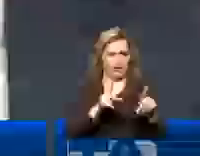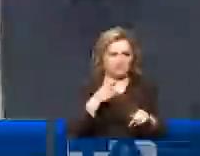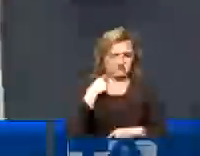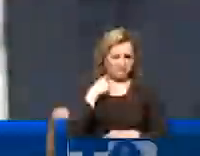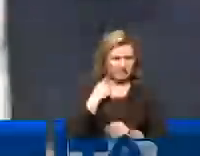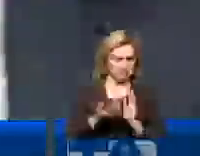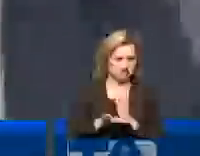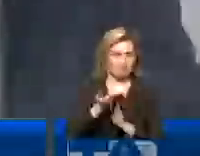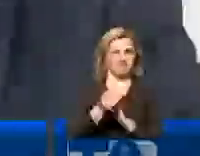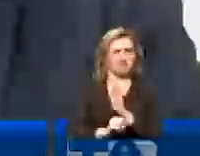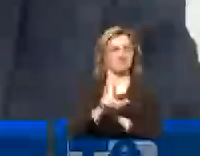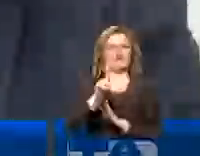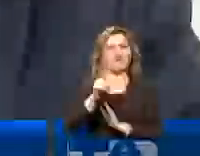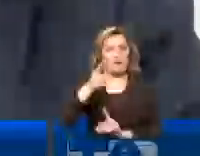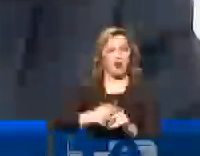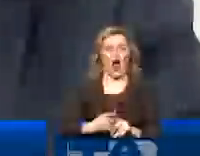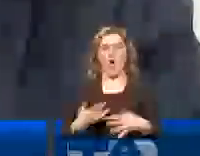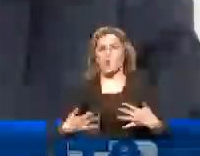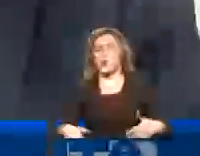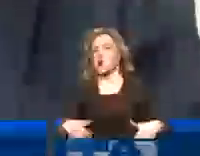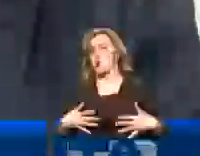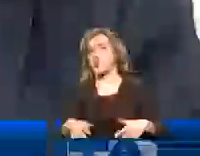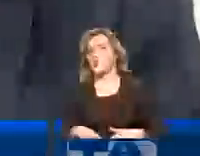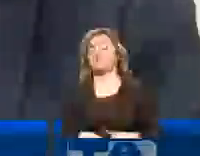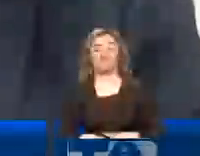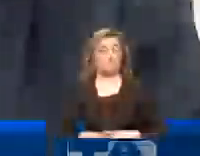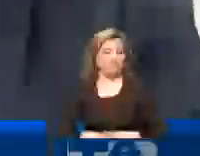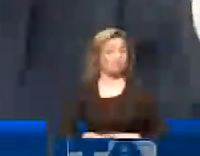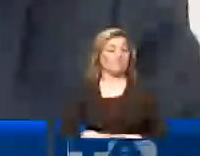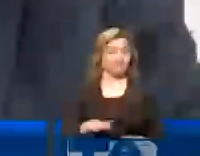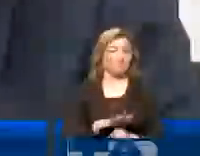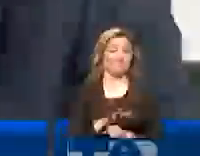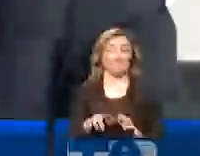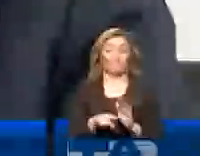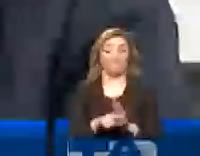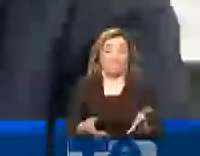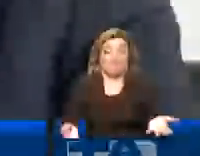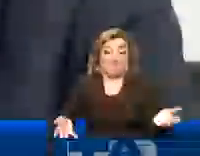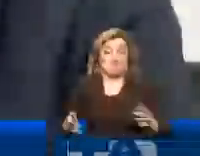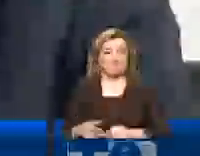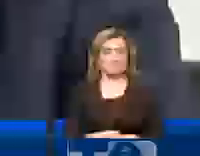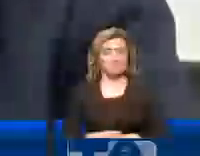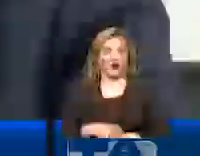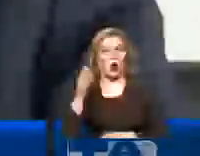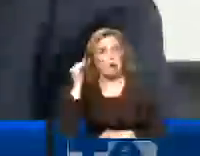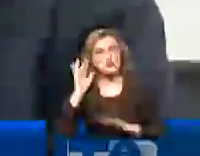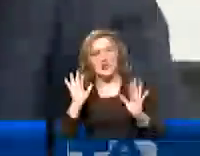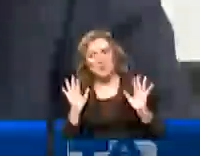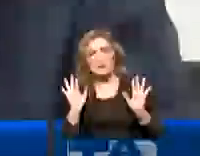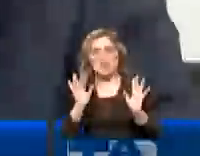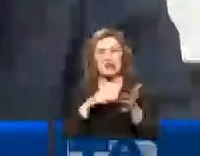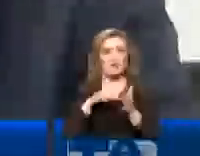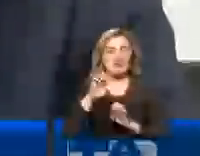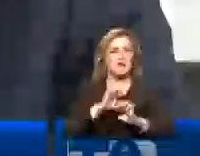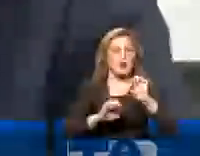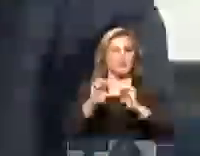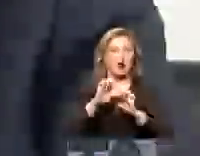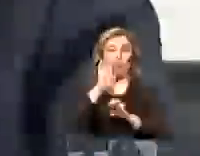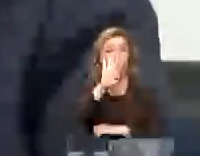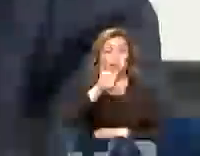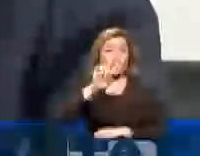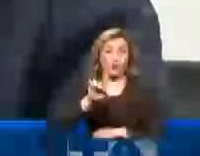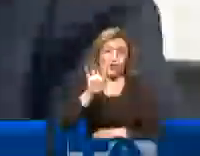telefonía celular en el país. Es una norma que efectivamente va a afectar, me parece, según lo que he escuchado en los estudios, es